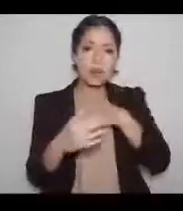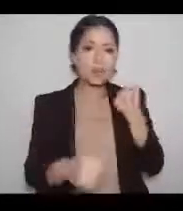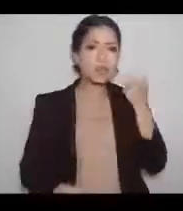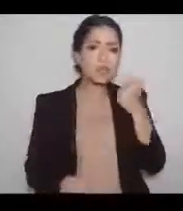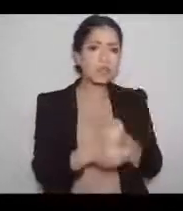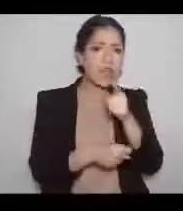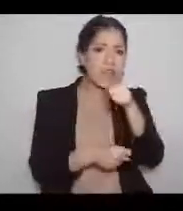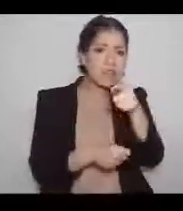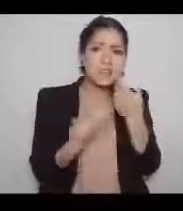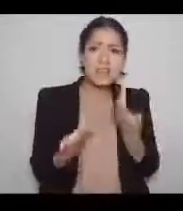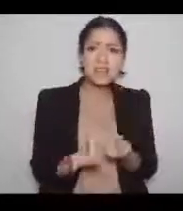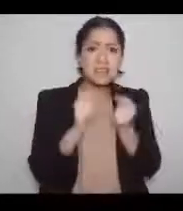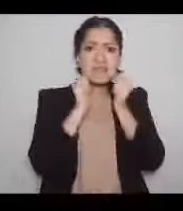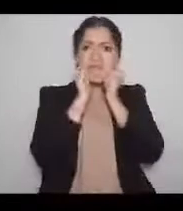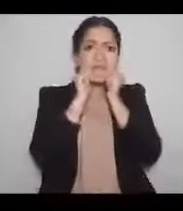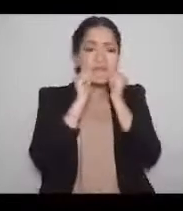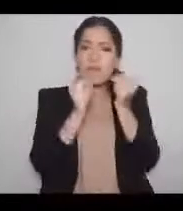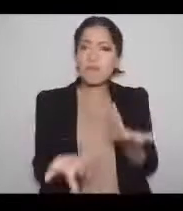a un anciano,